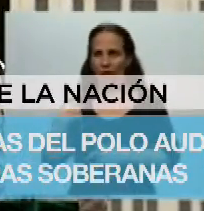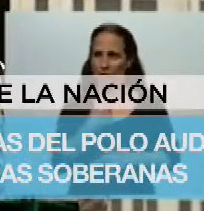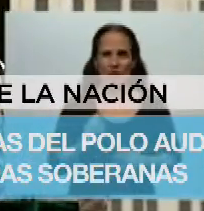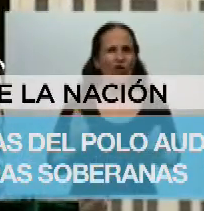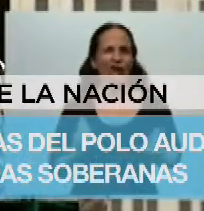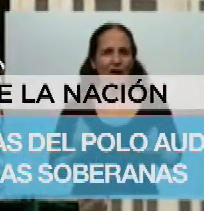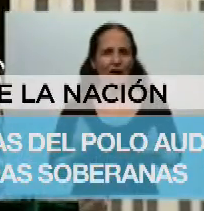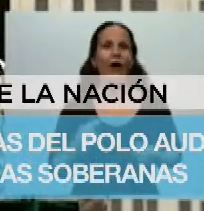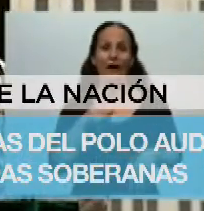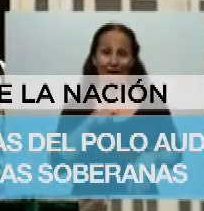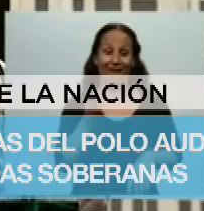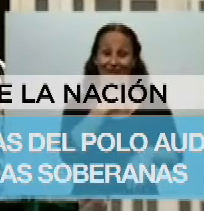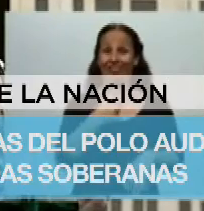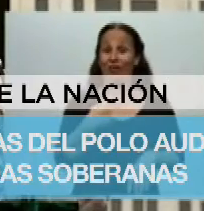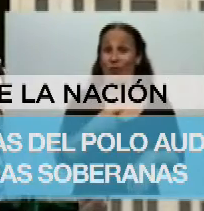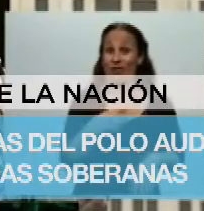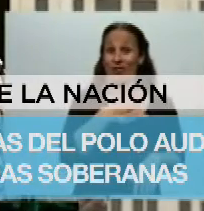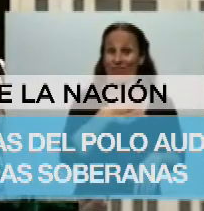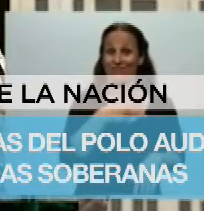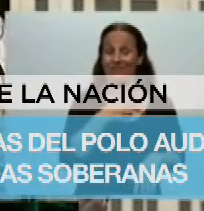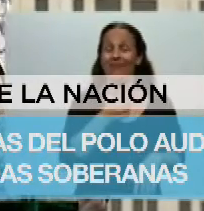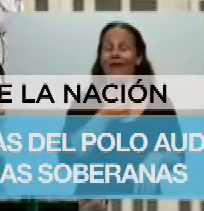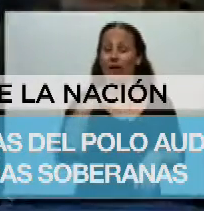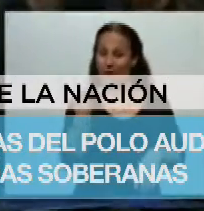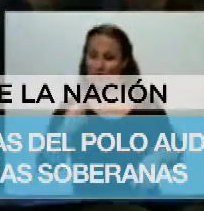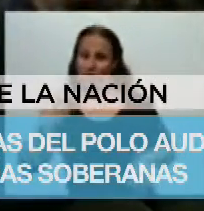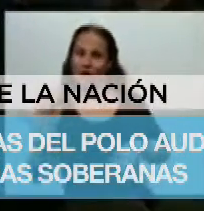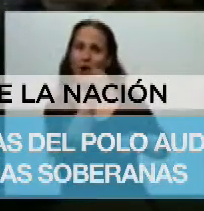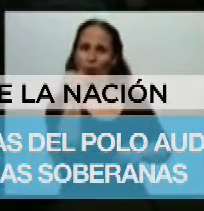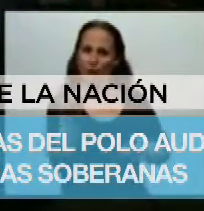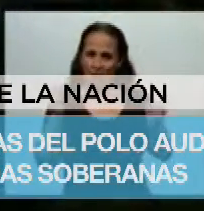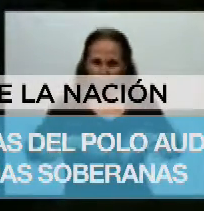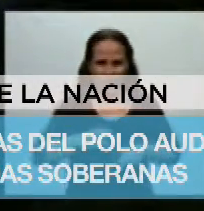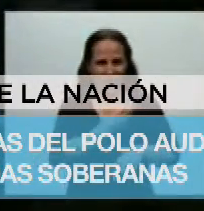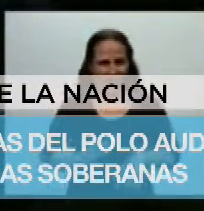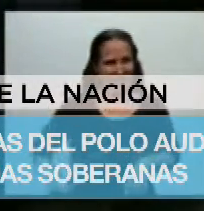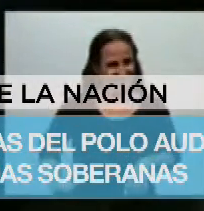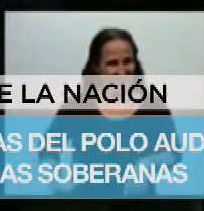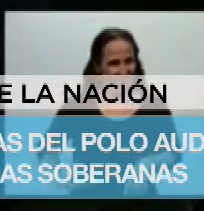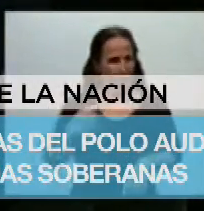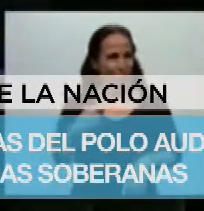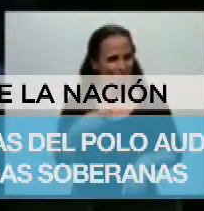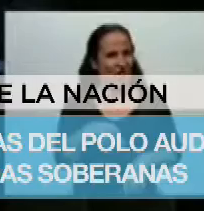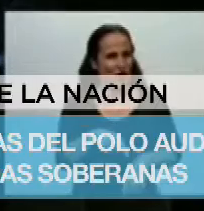la administración de los recursos de los trabajadores para el Estado.